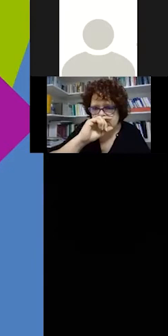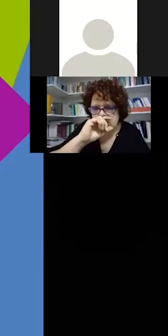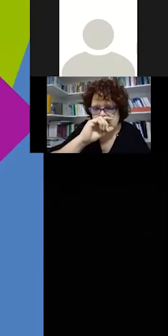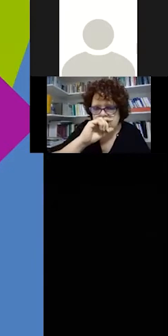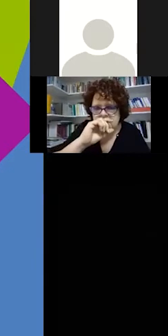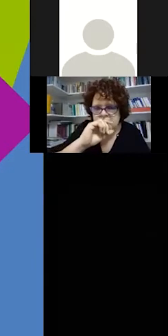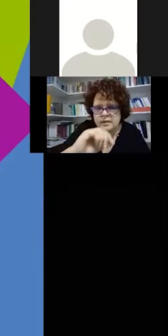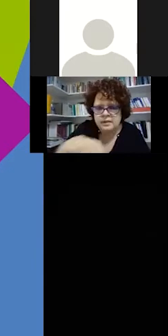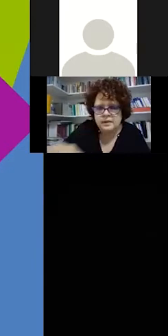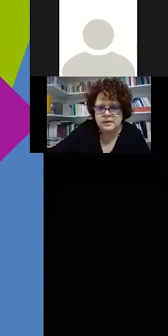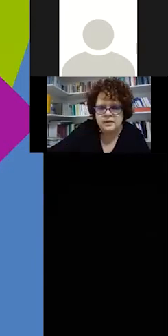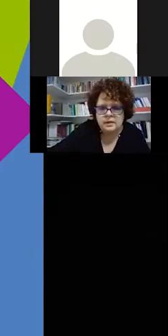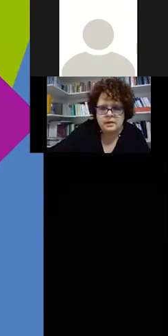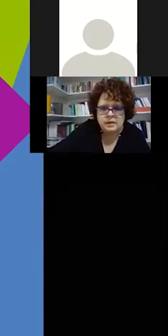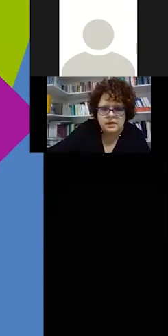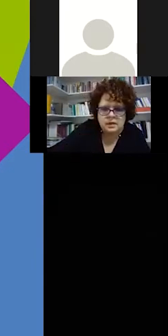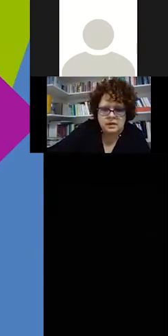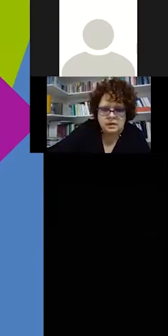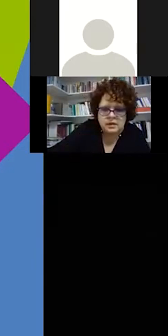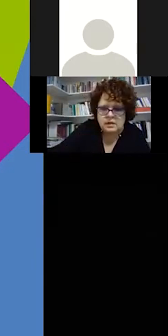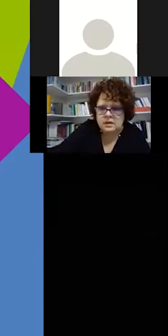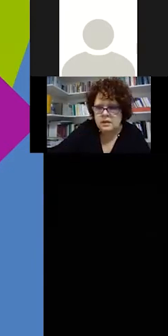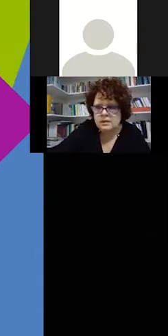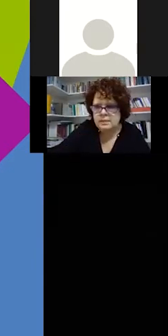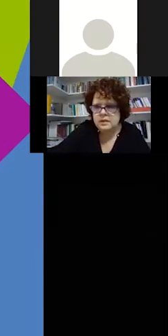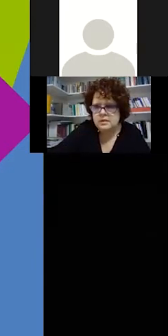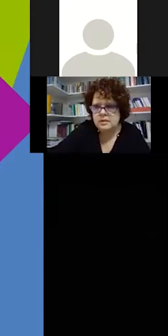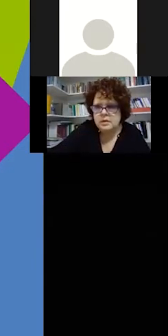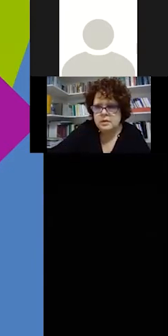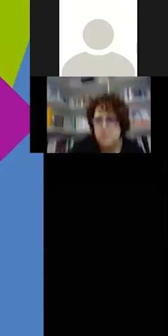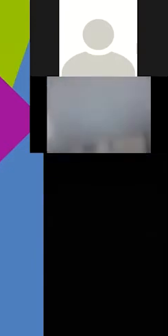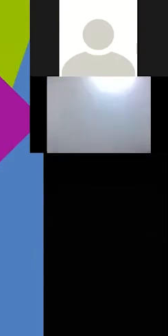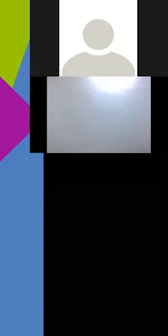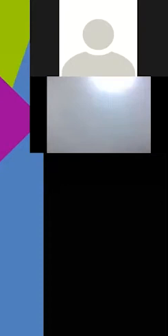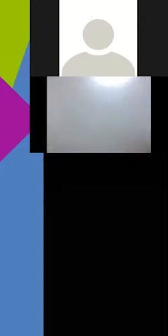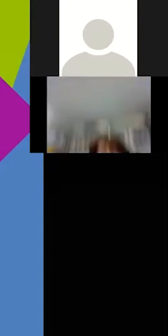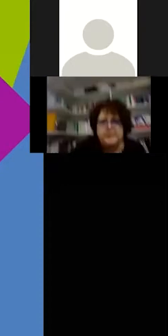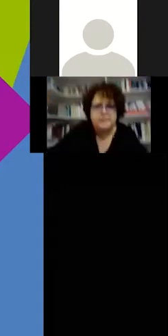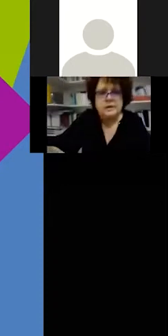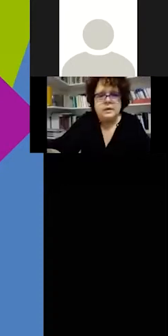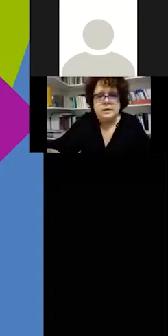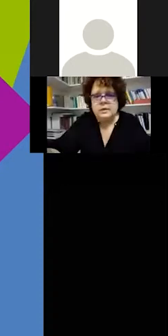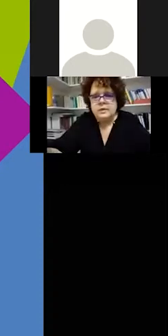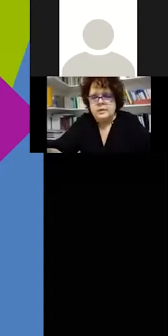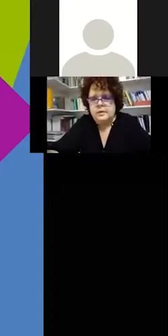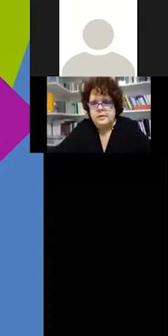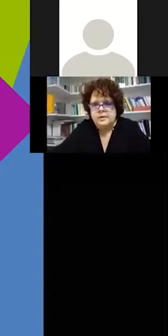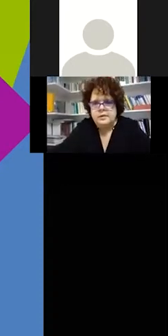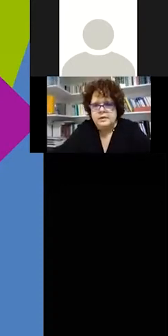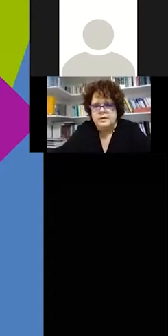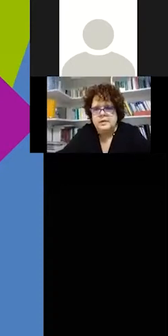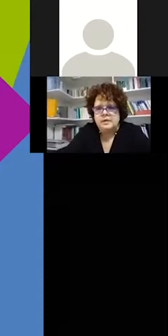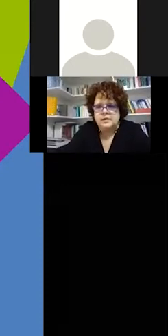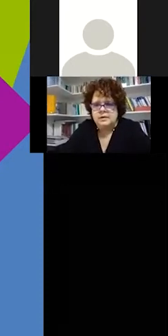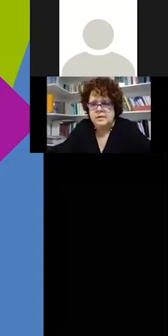El administrador no me deja entrar. A ver, espérate un segundito. Sí. A ver, espérame un